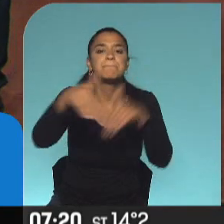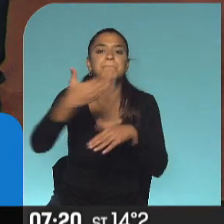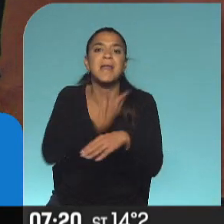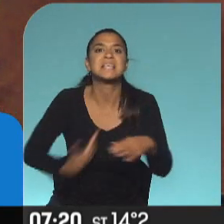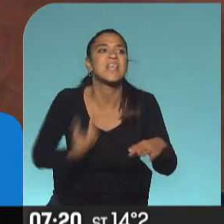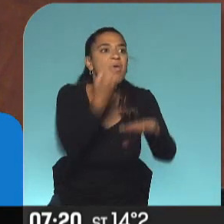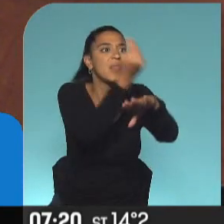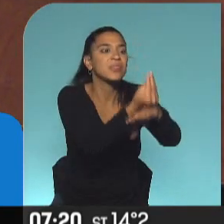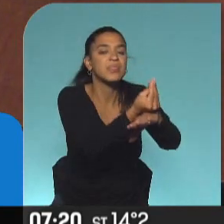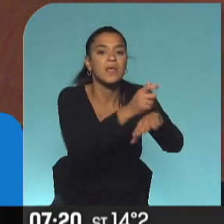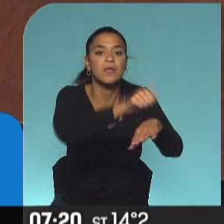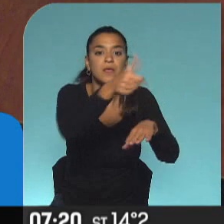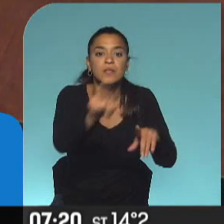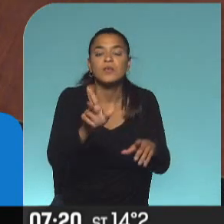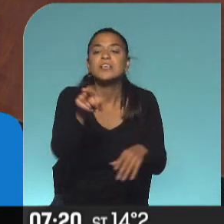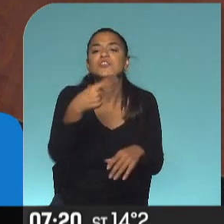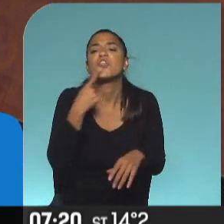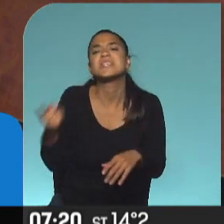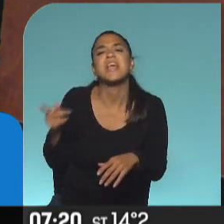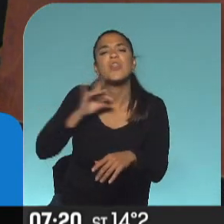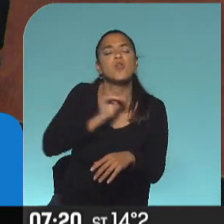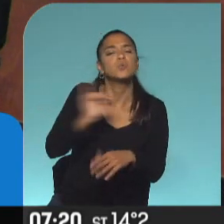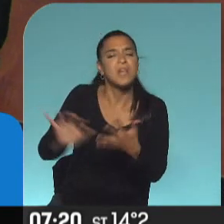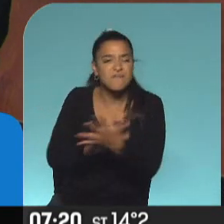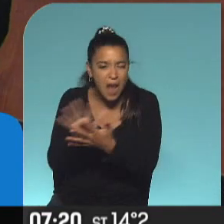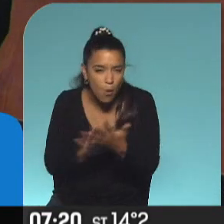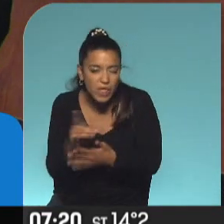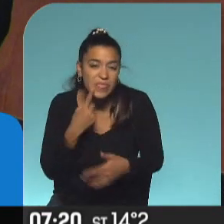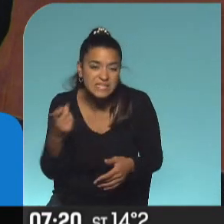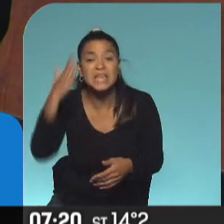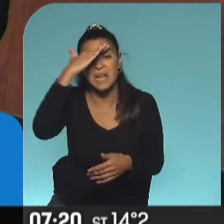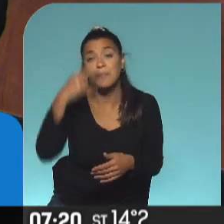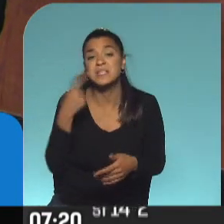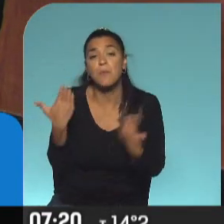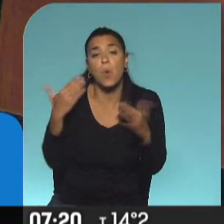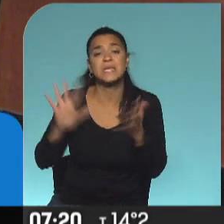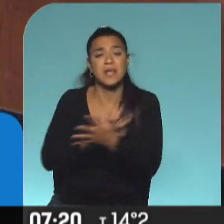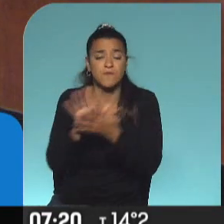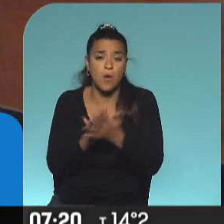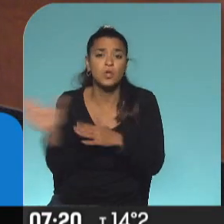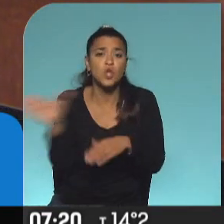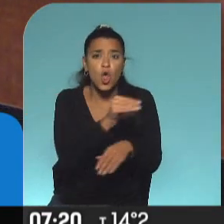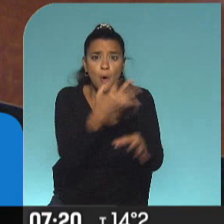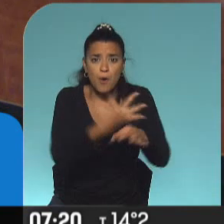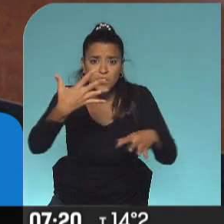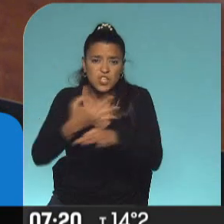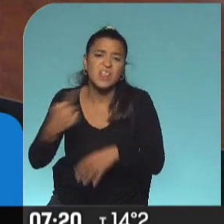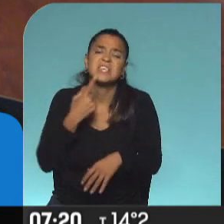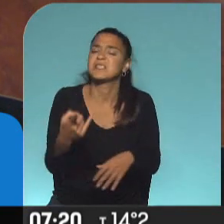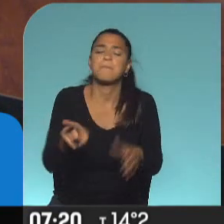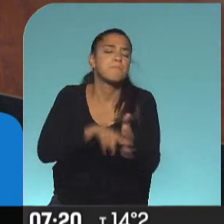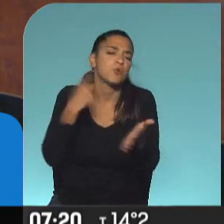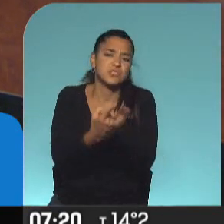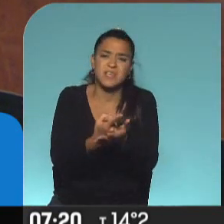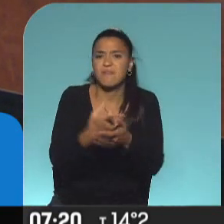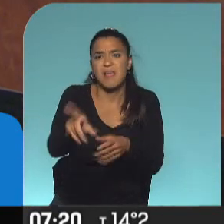la denuncia. ¿Qué sería? ¿Un presunto fraude? Bueno, Trump dice que puede haber fraude. Todos los especialistas coinciden en que es absolutamente imposible que haya un fraude